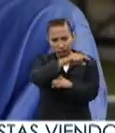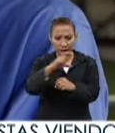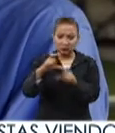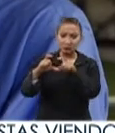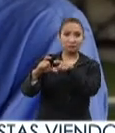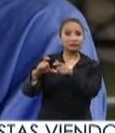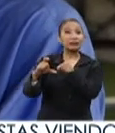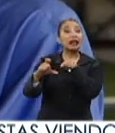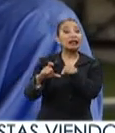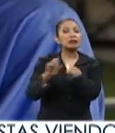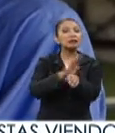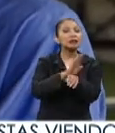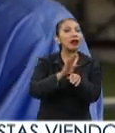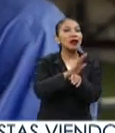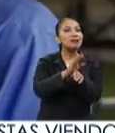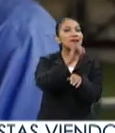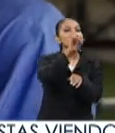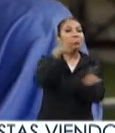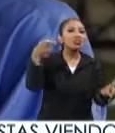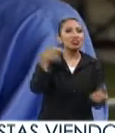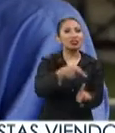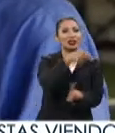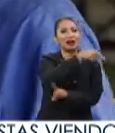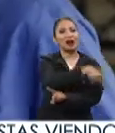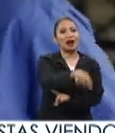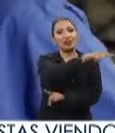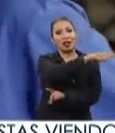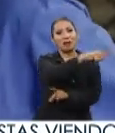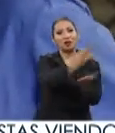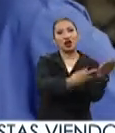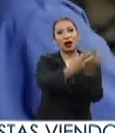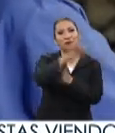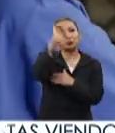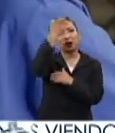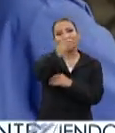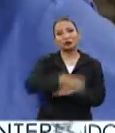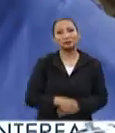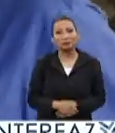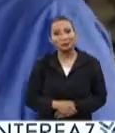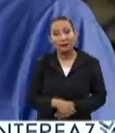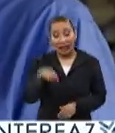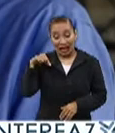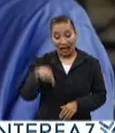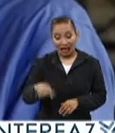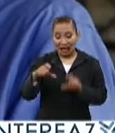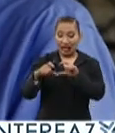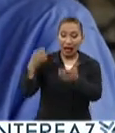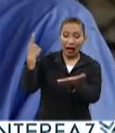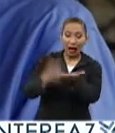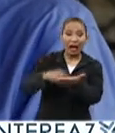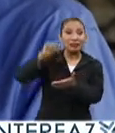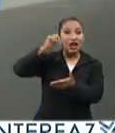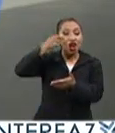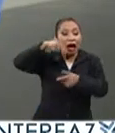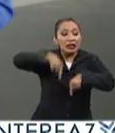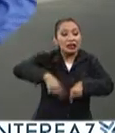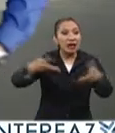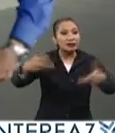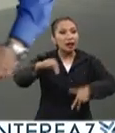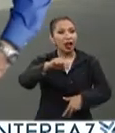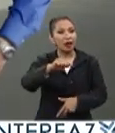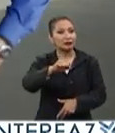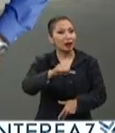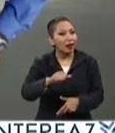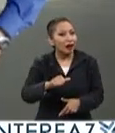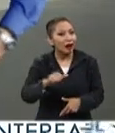es un beneficio directo del programa espacial. Aquí viene tecnología desarrollada aquí mismo en la